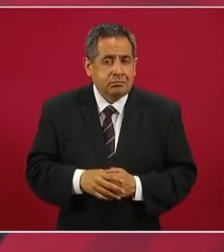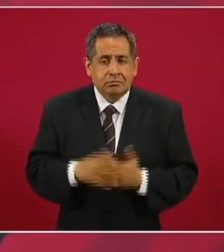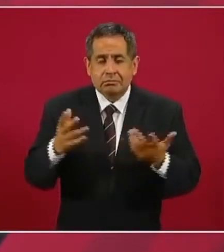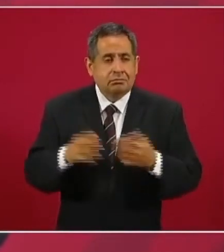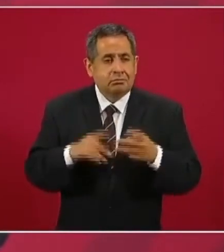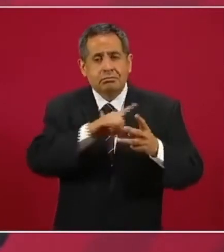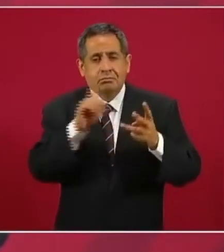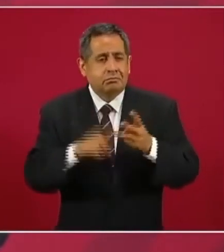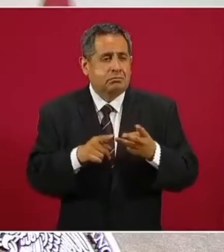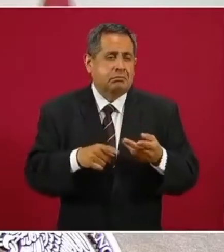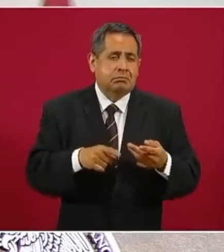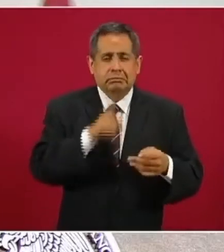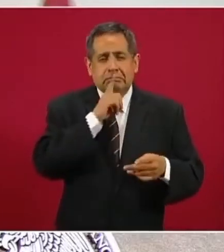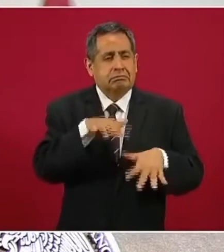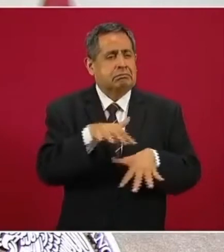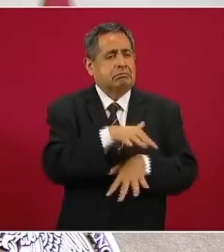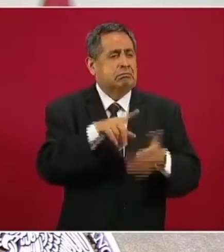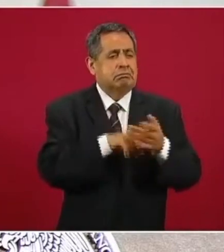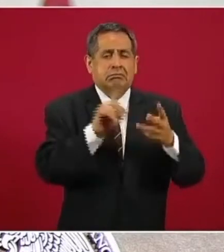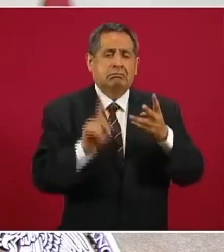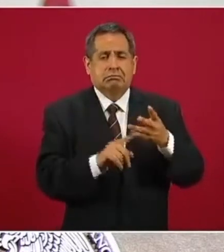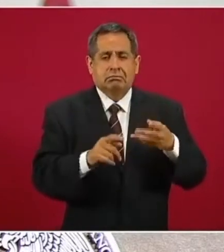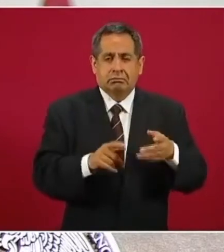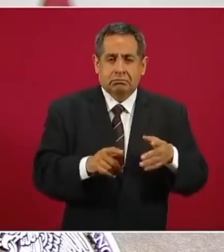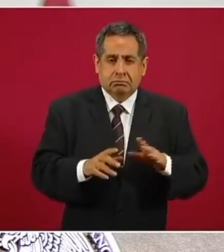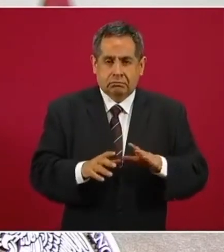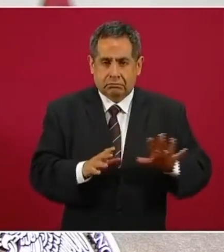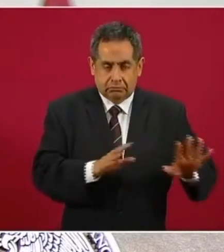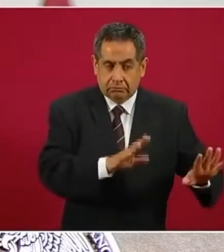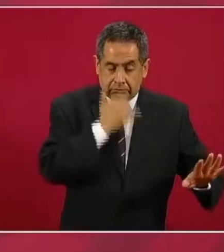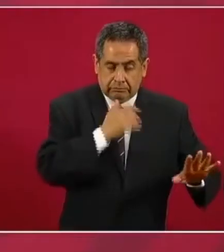Terminó de matraquero. Vaya, dejé la investidura.